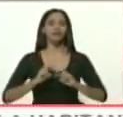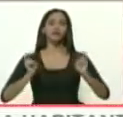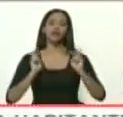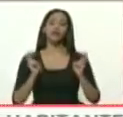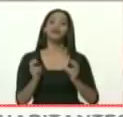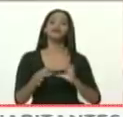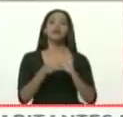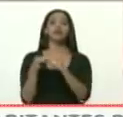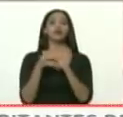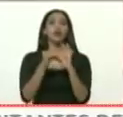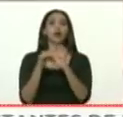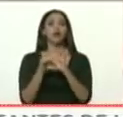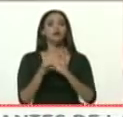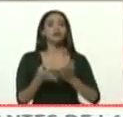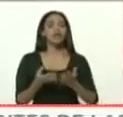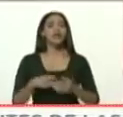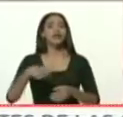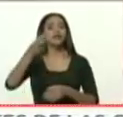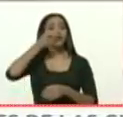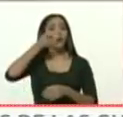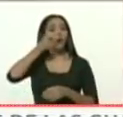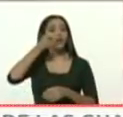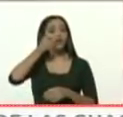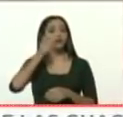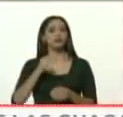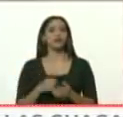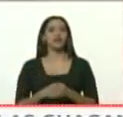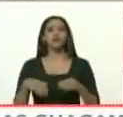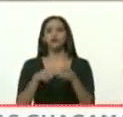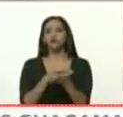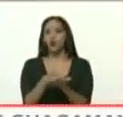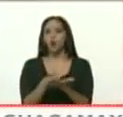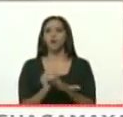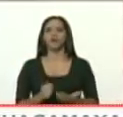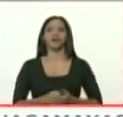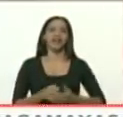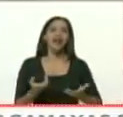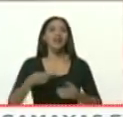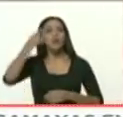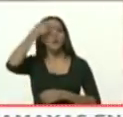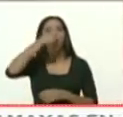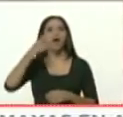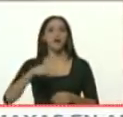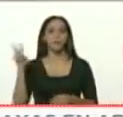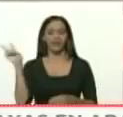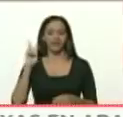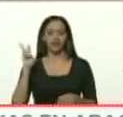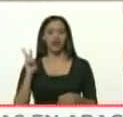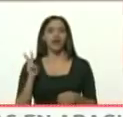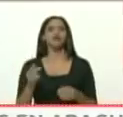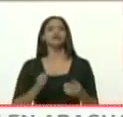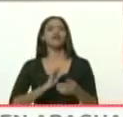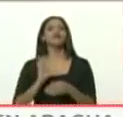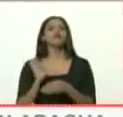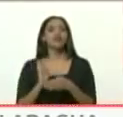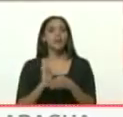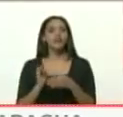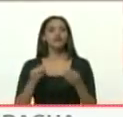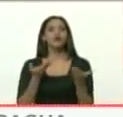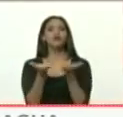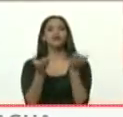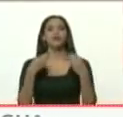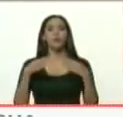ámbito de la seguridad, con el ámbito de la garantía para el pueblo venezolano del funcionamiento de los servicios públicos,